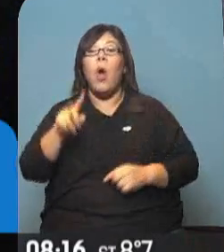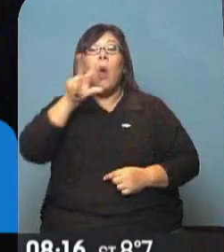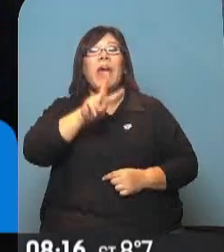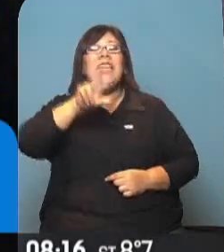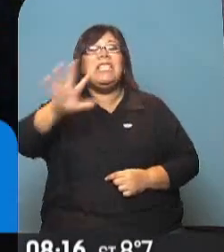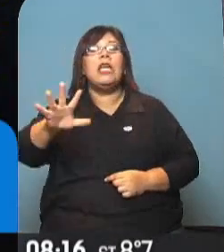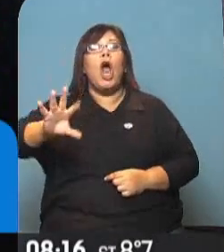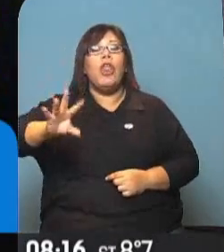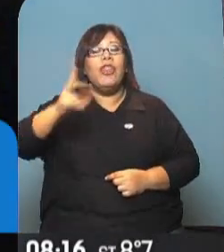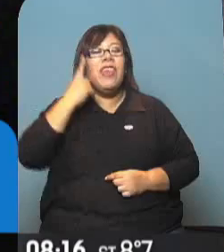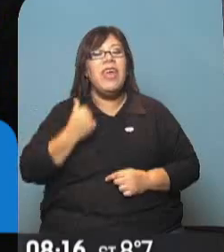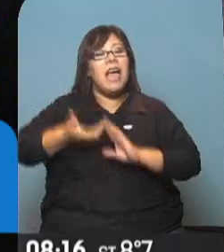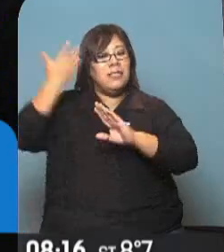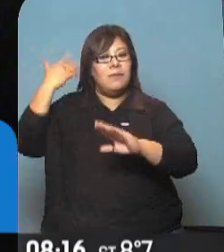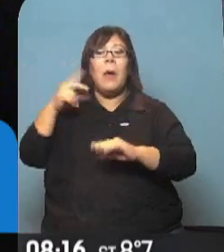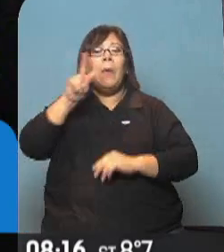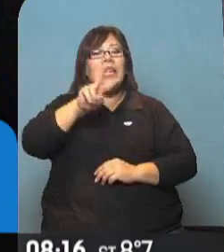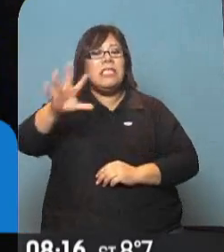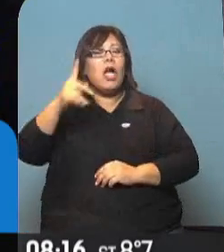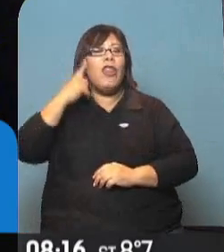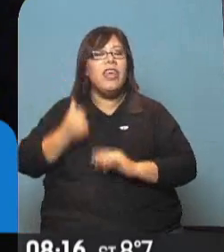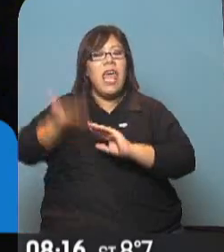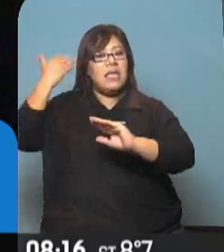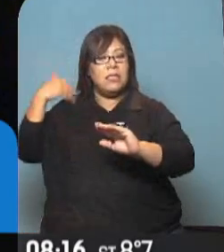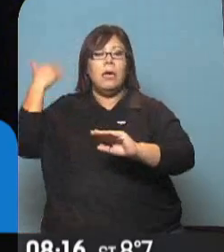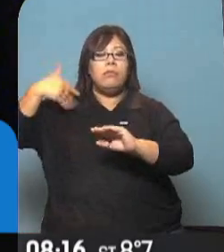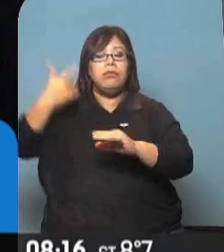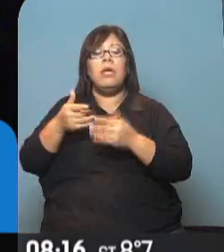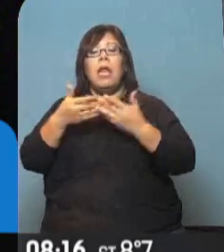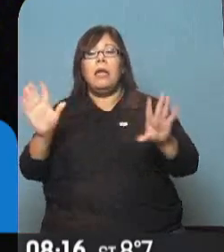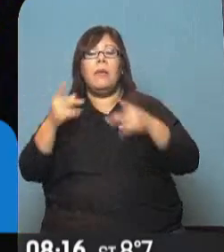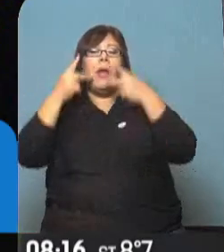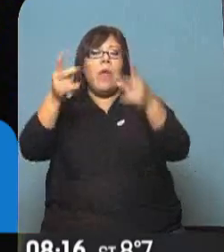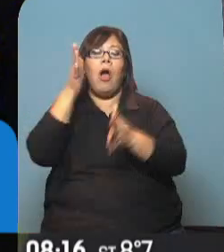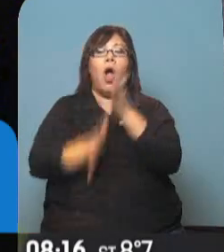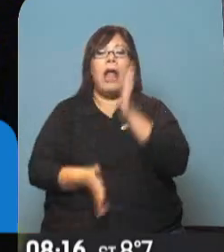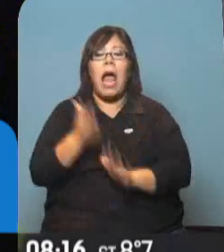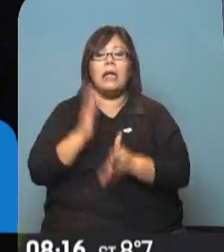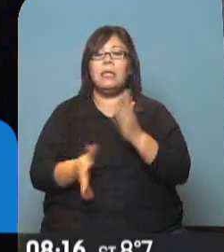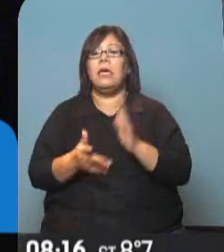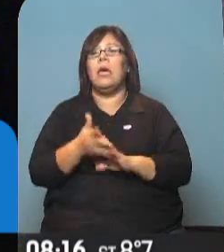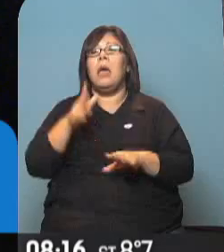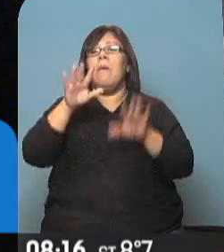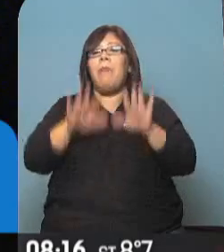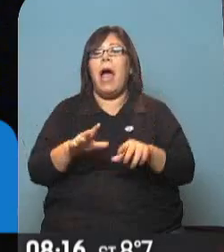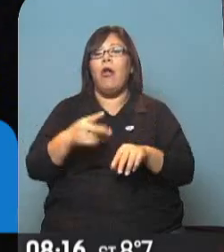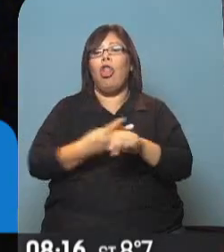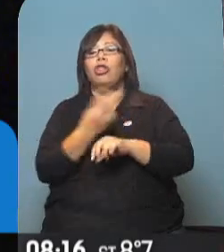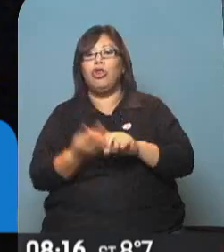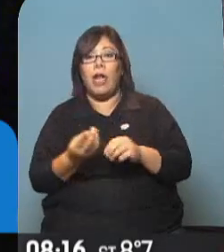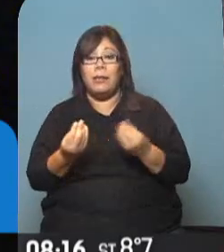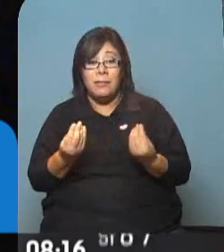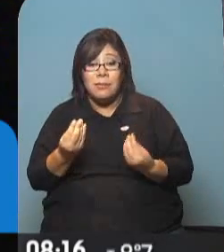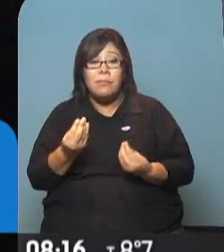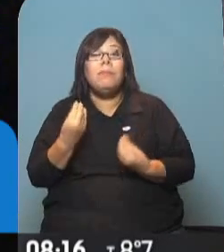abriendo molinetes, hablando con los usuarios, explicando nuestra situación. ¿Qué conseguimos con eso? 80 telegramas de suspensión de entre 10